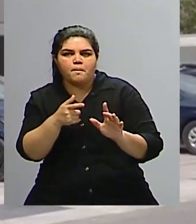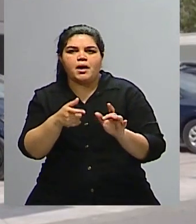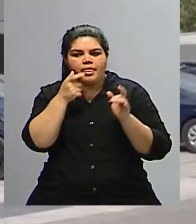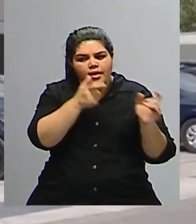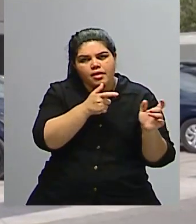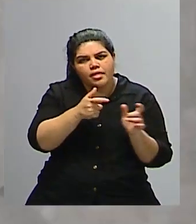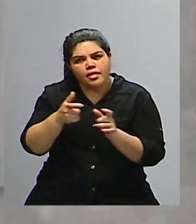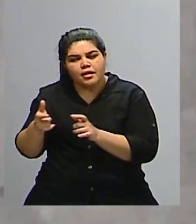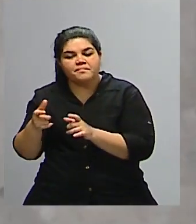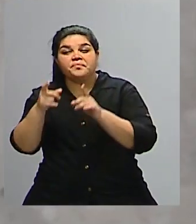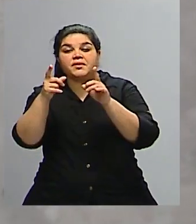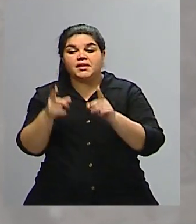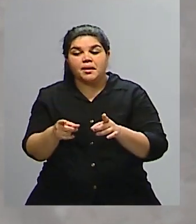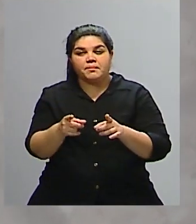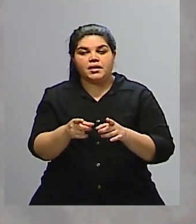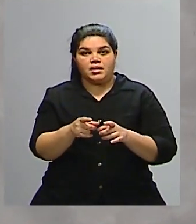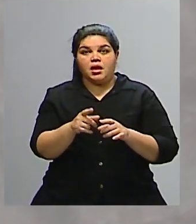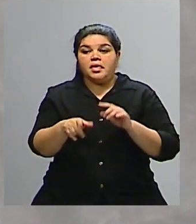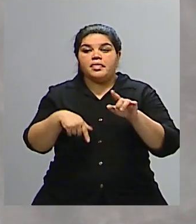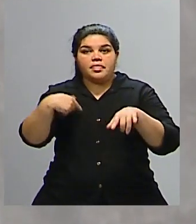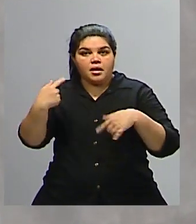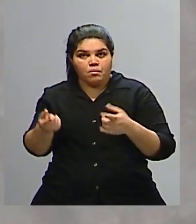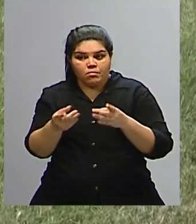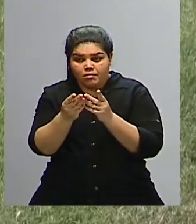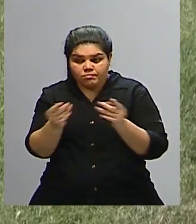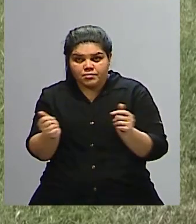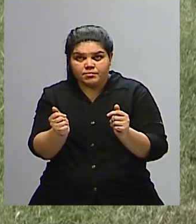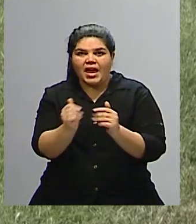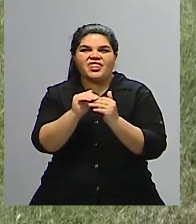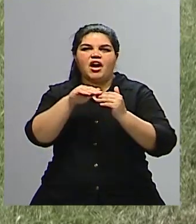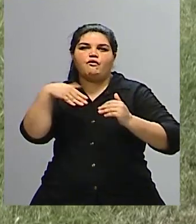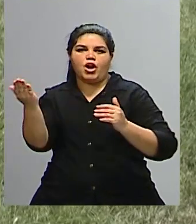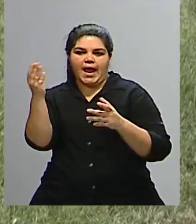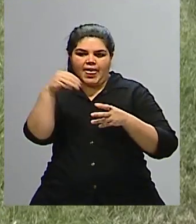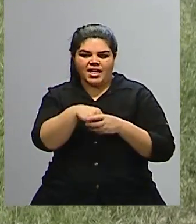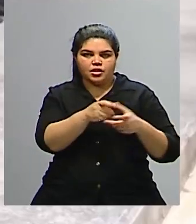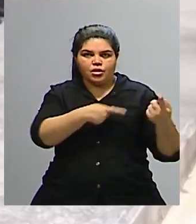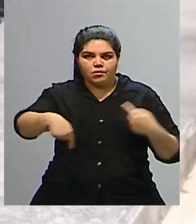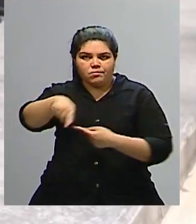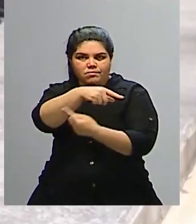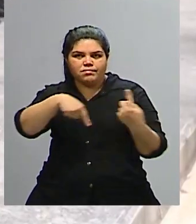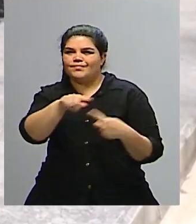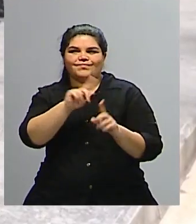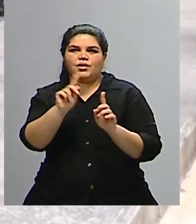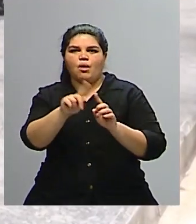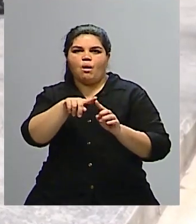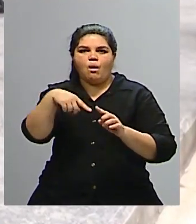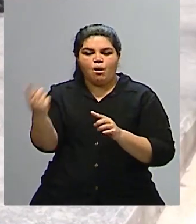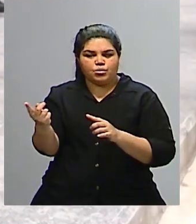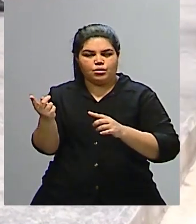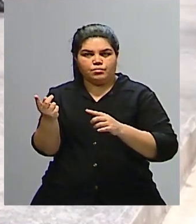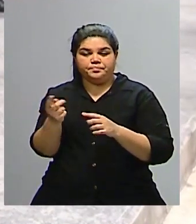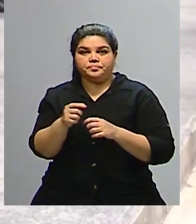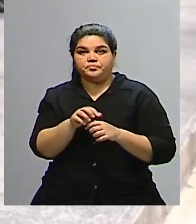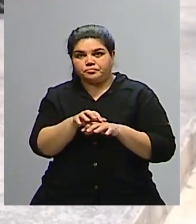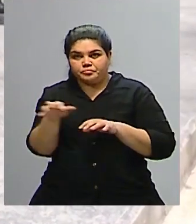en el programa, que es un órgano constitucional, se dice extrapoder, yo diría independiente de todos los poderes, porque los poderes son solo